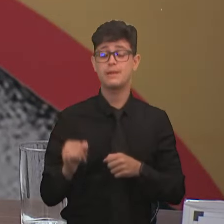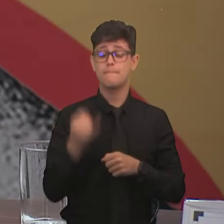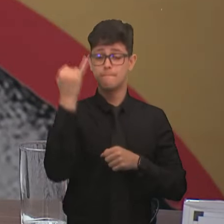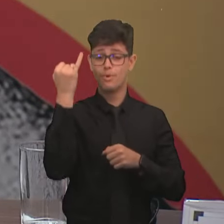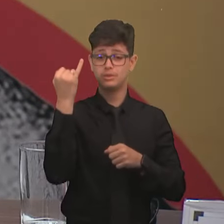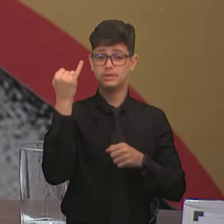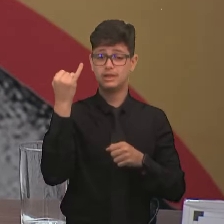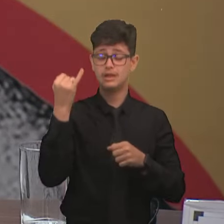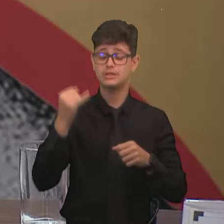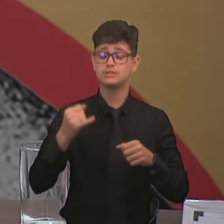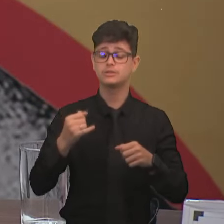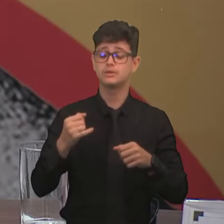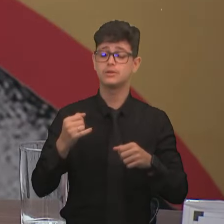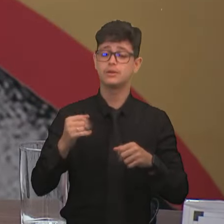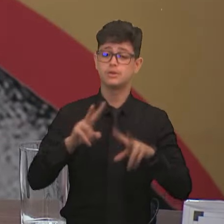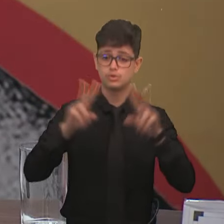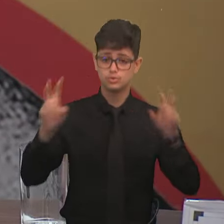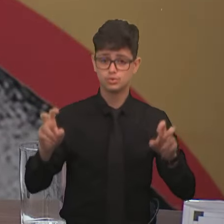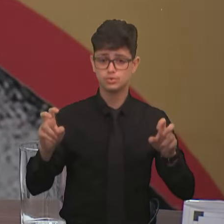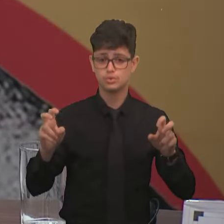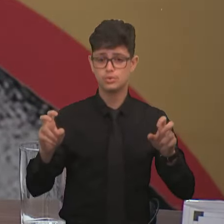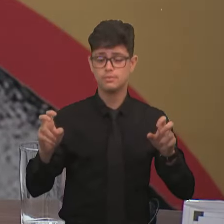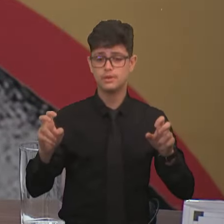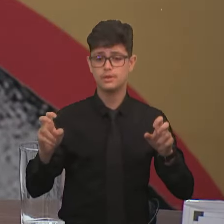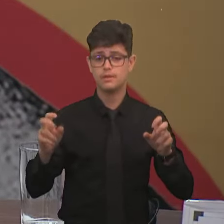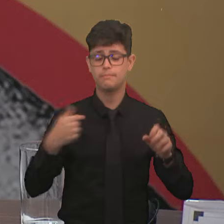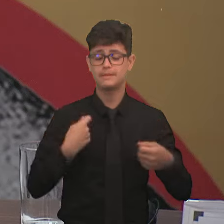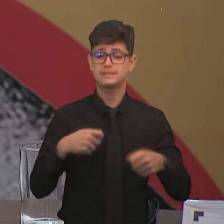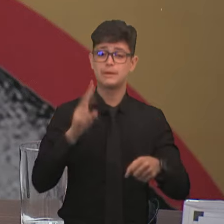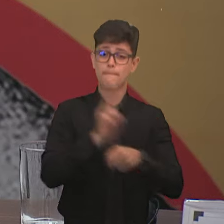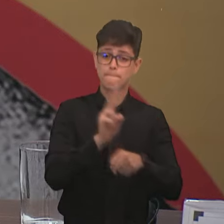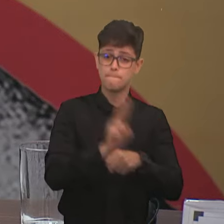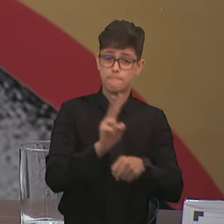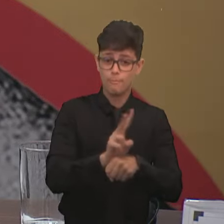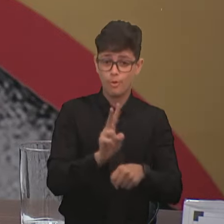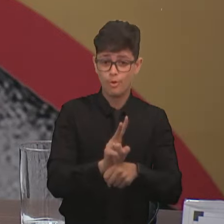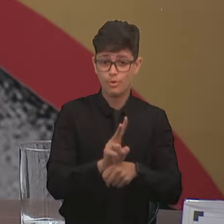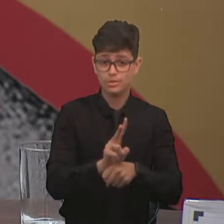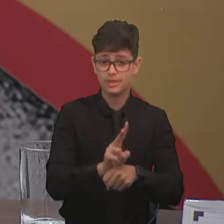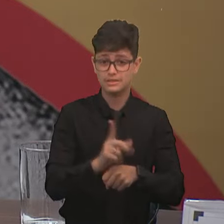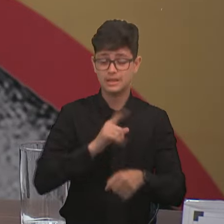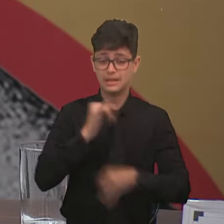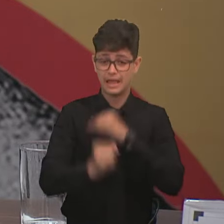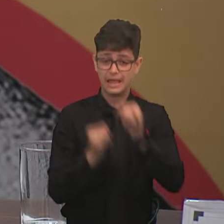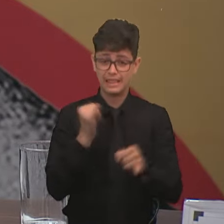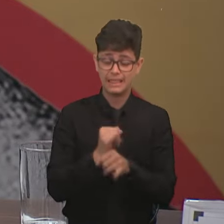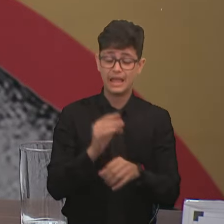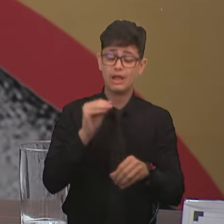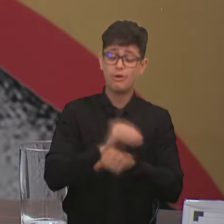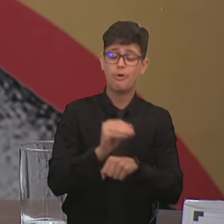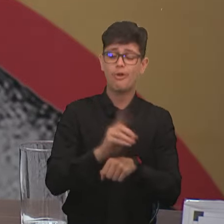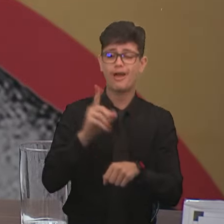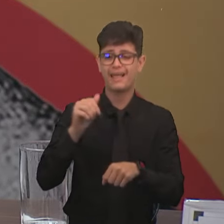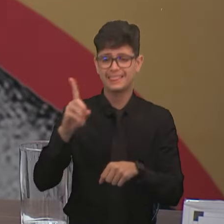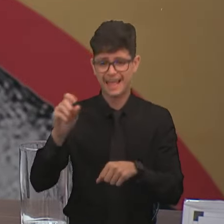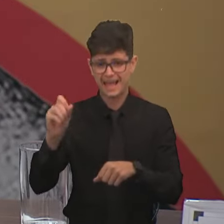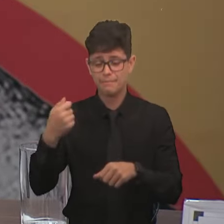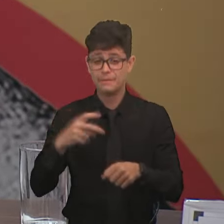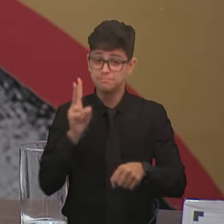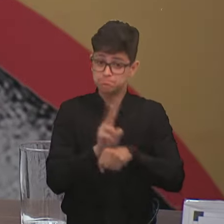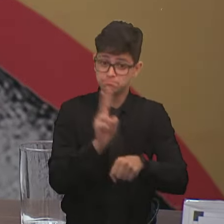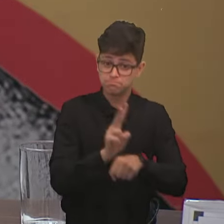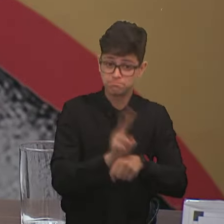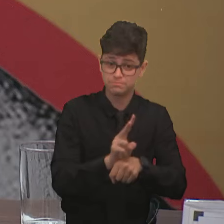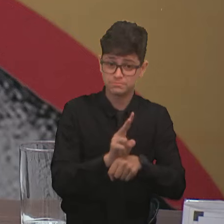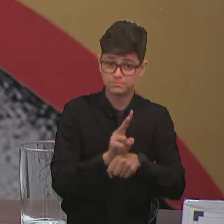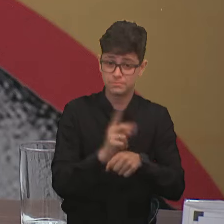privacidad, protección de datos. Los sistemas de IA frecuentemente dependen de grandes volúmenes de